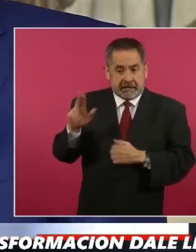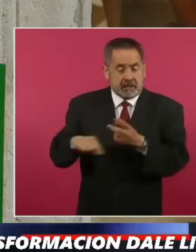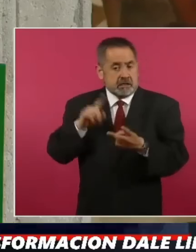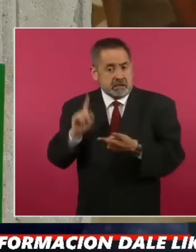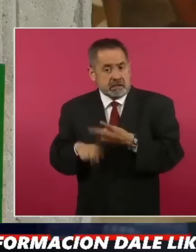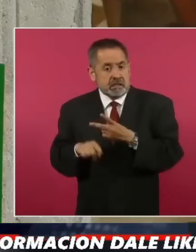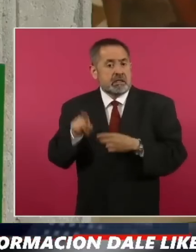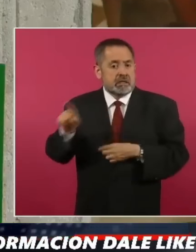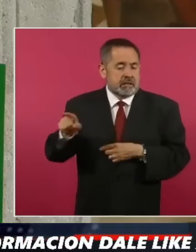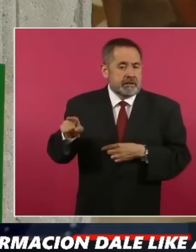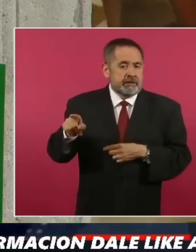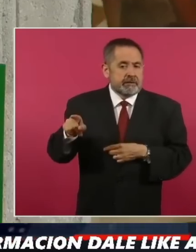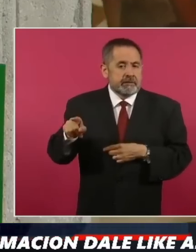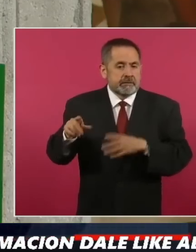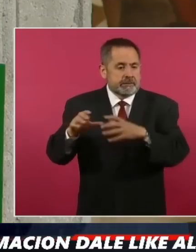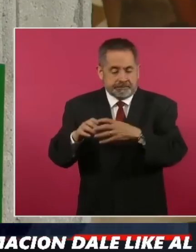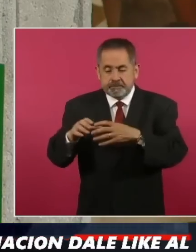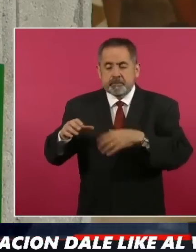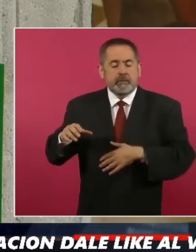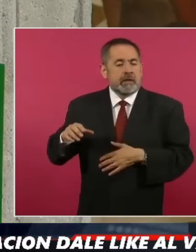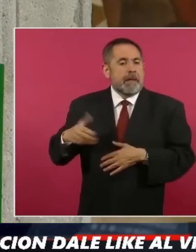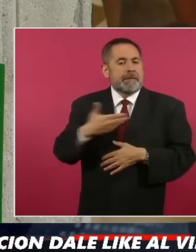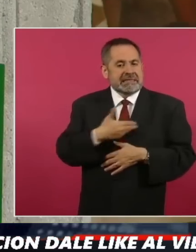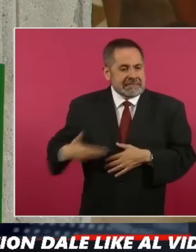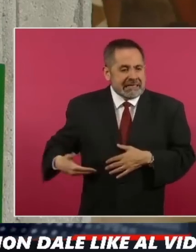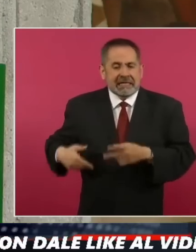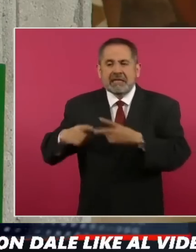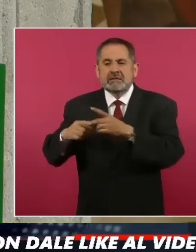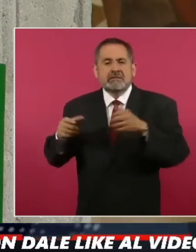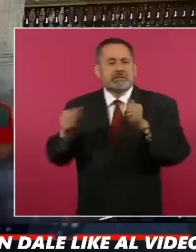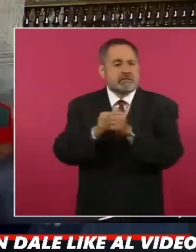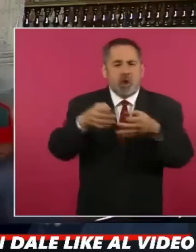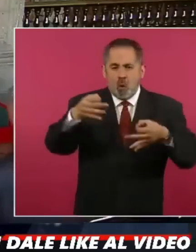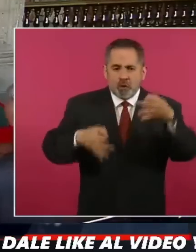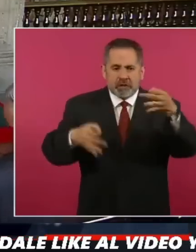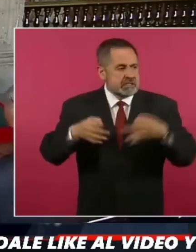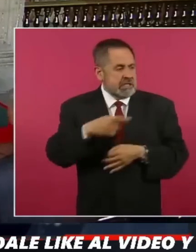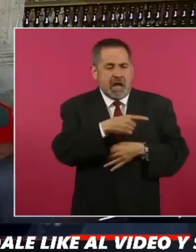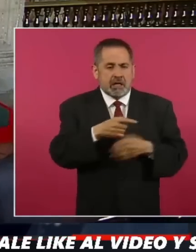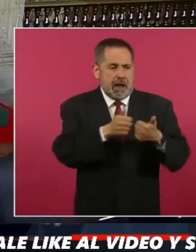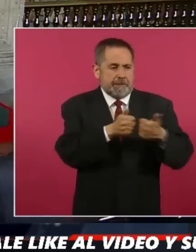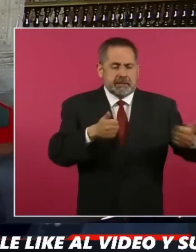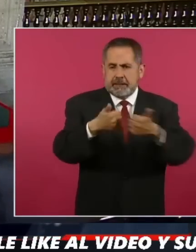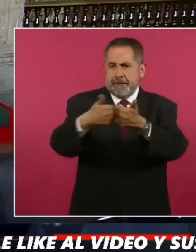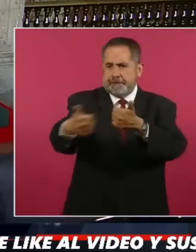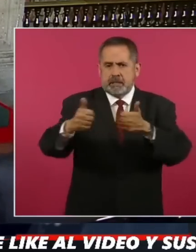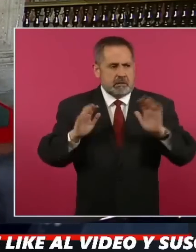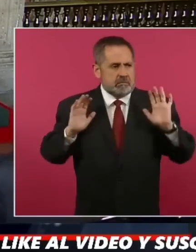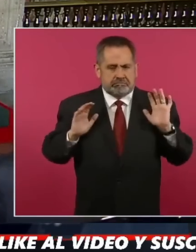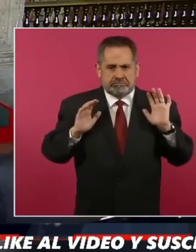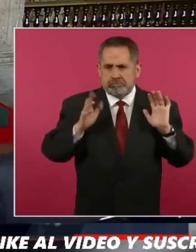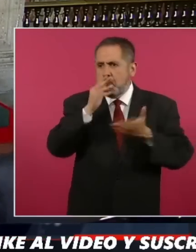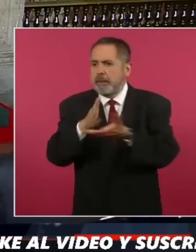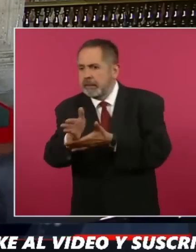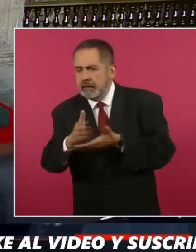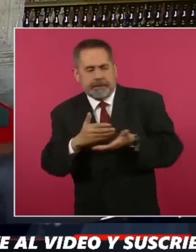poderes legislativo y judicial actúan con absoluta independencia. El peso no